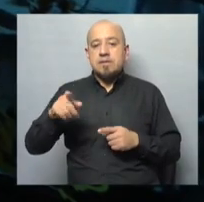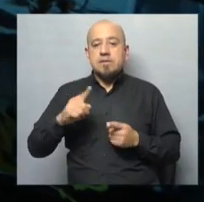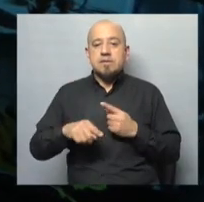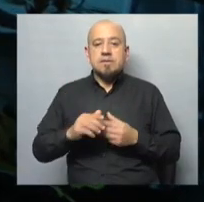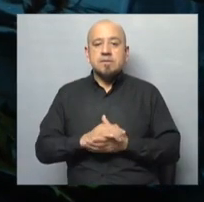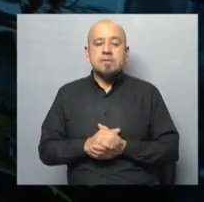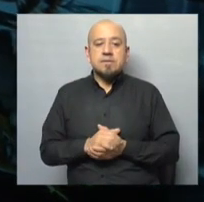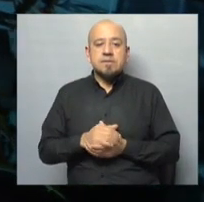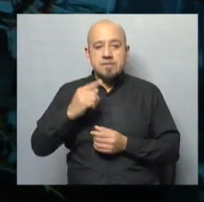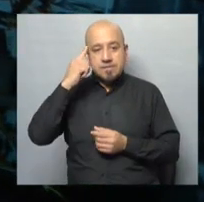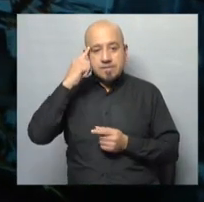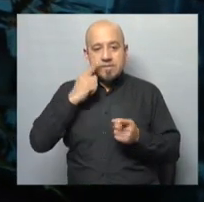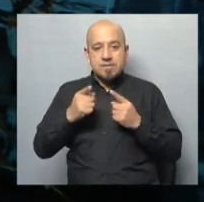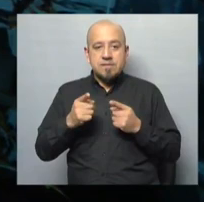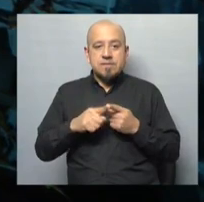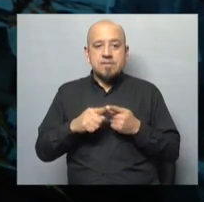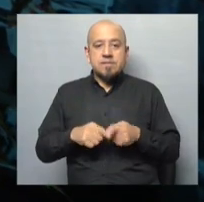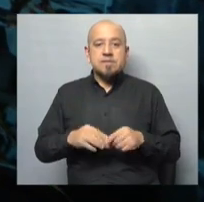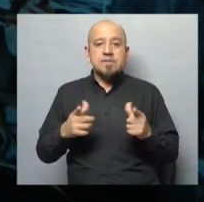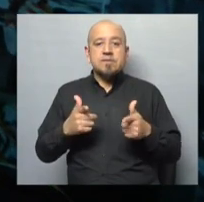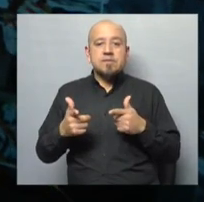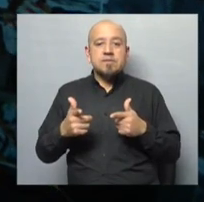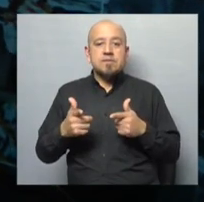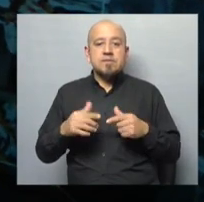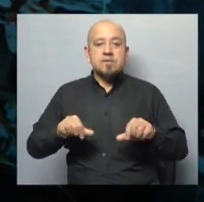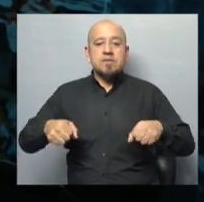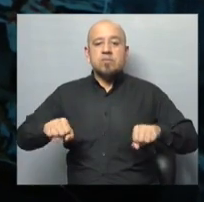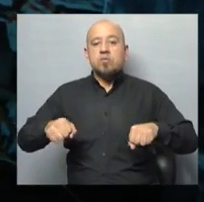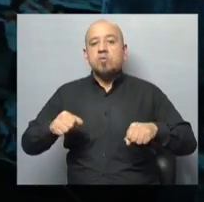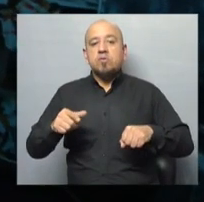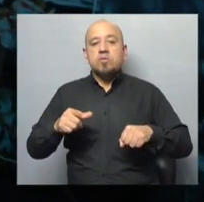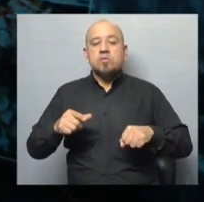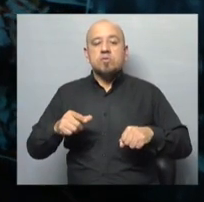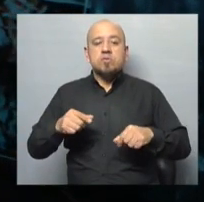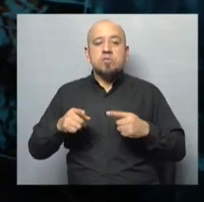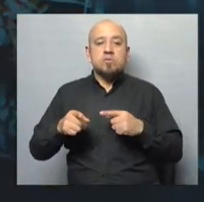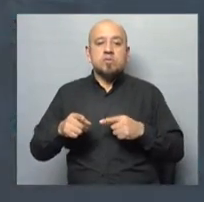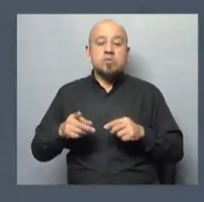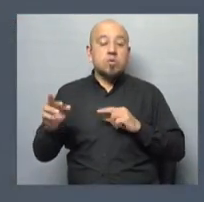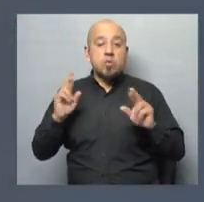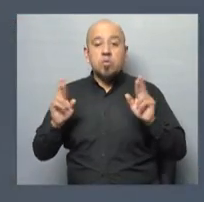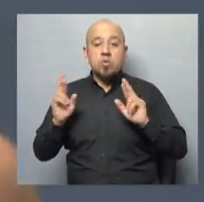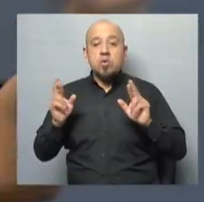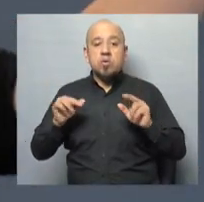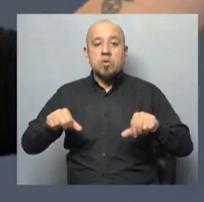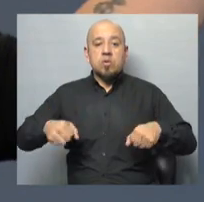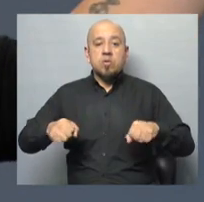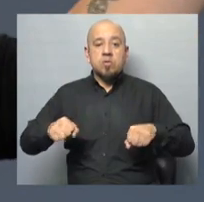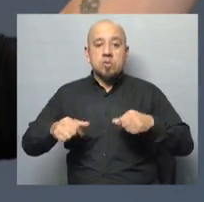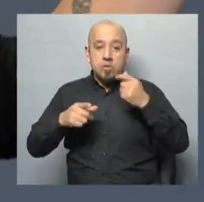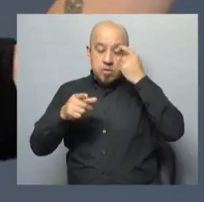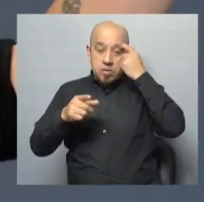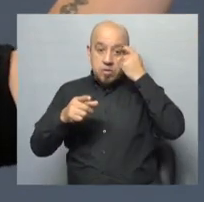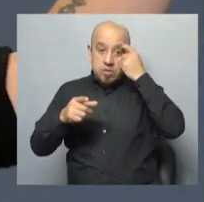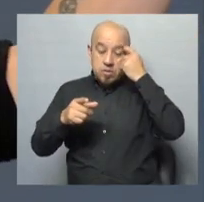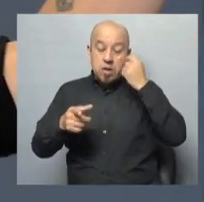el auto es el ruido de las motos fácil y el ruido de las motos es salado no y de esos autos